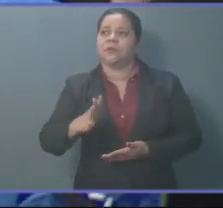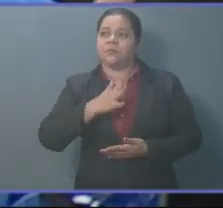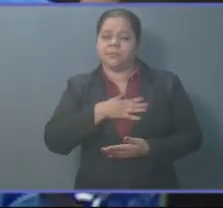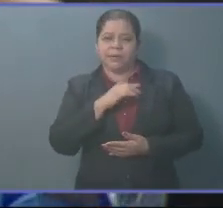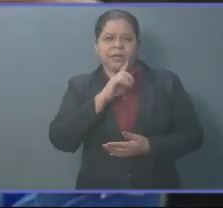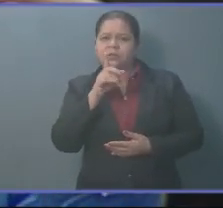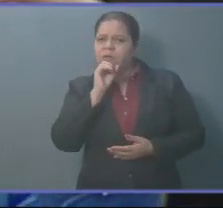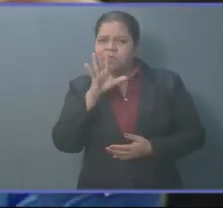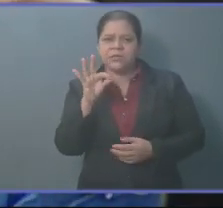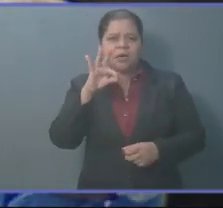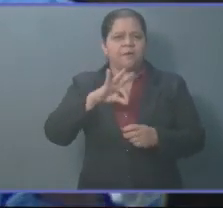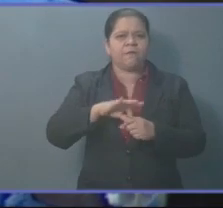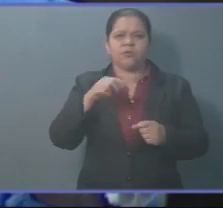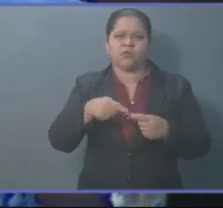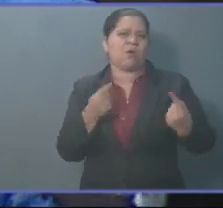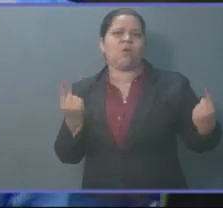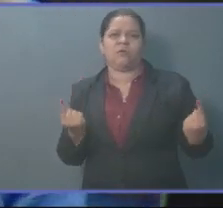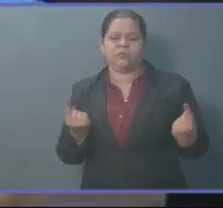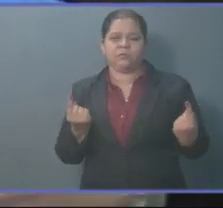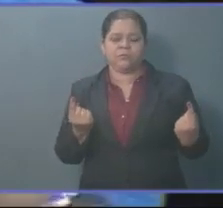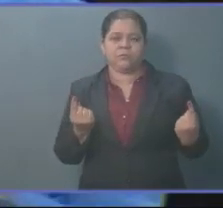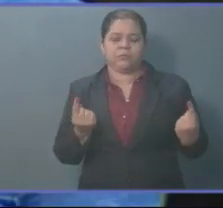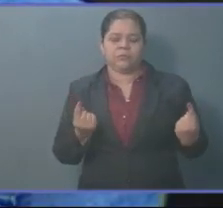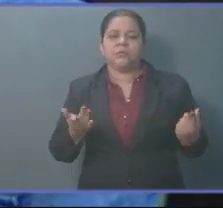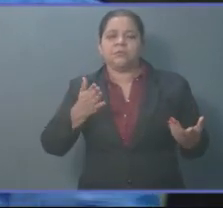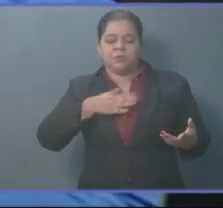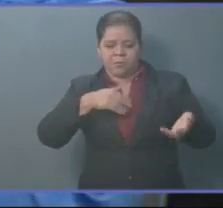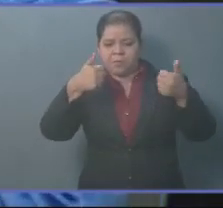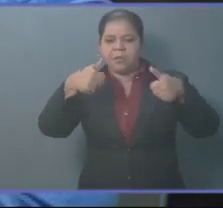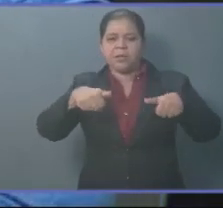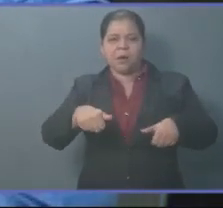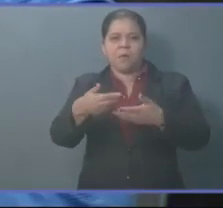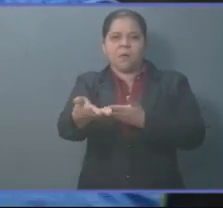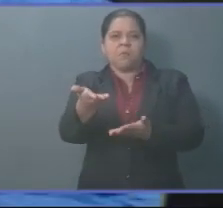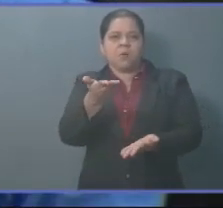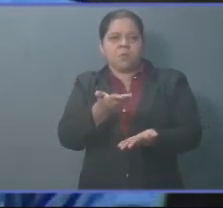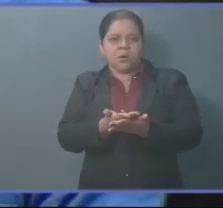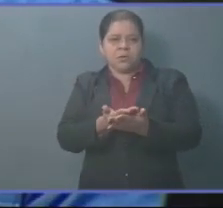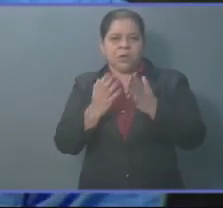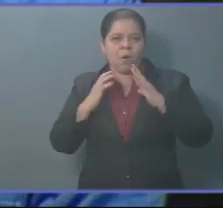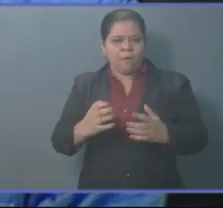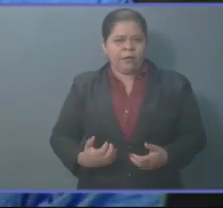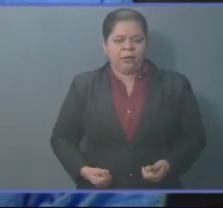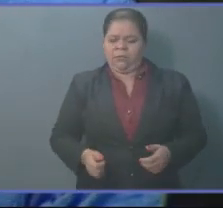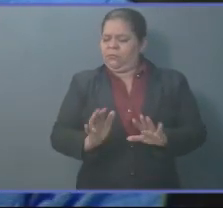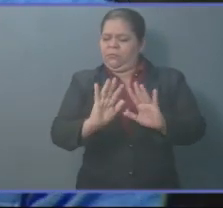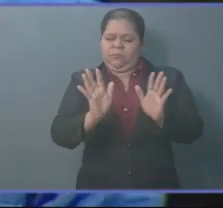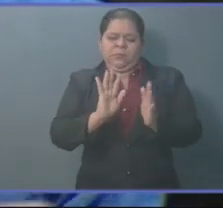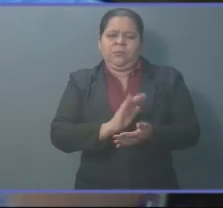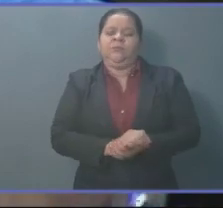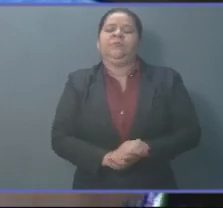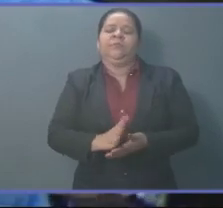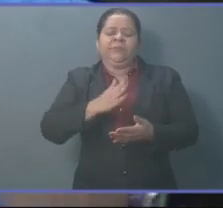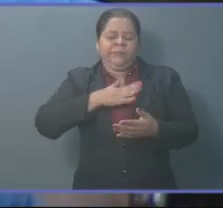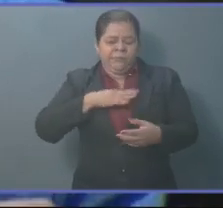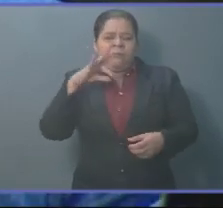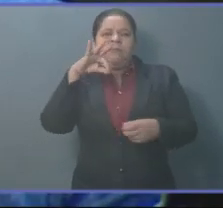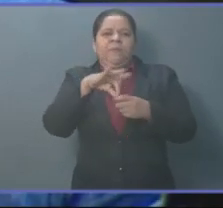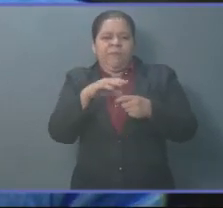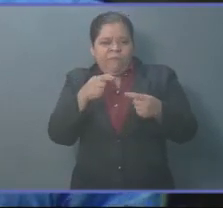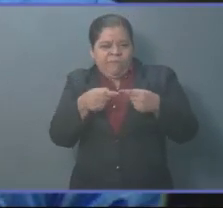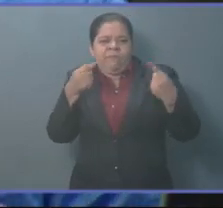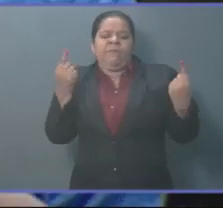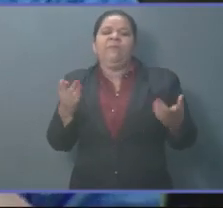en contra porque estaba de acuerdo con la propuesta como el gobierno la quería. Estoy dando un voto en